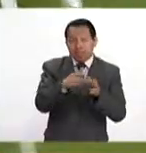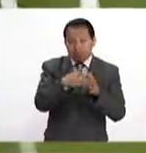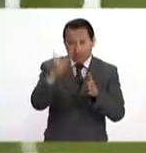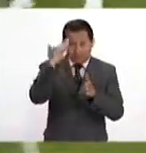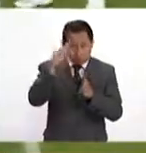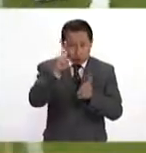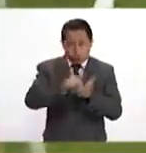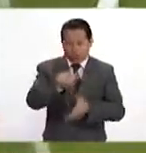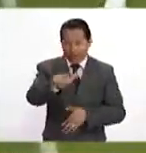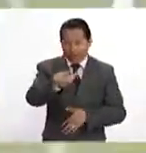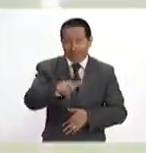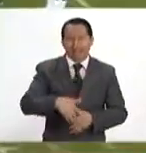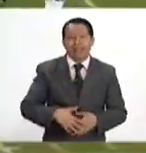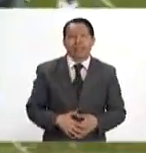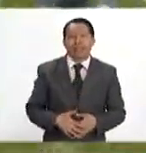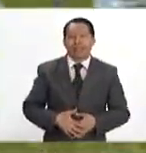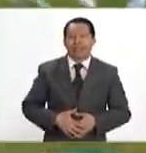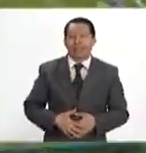temporada 2017.